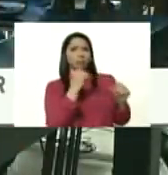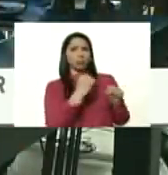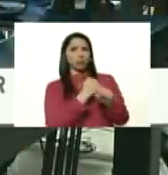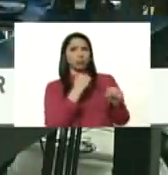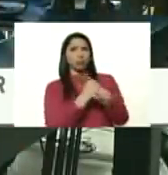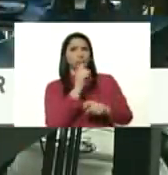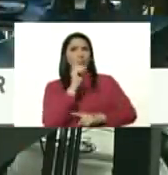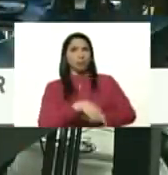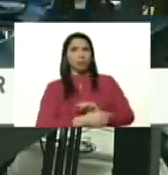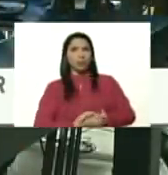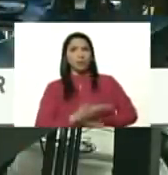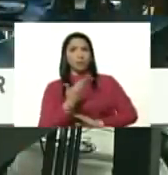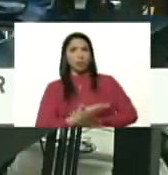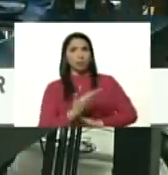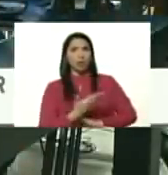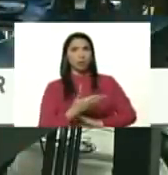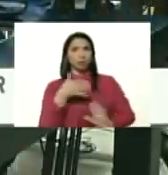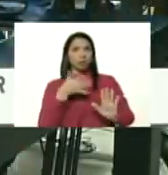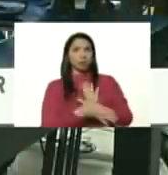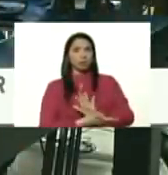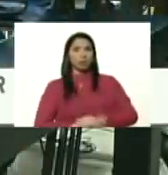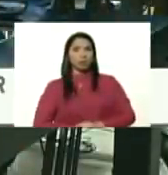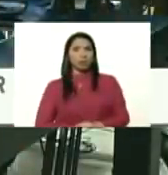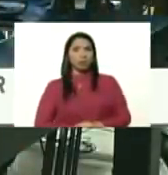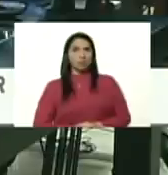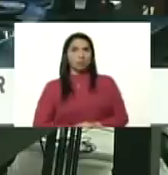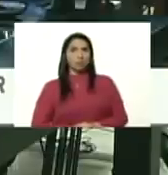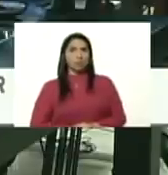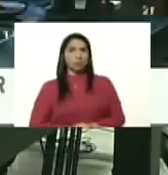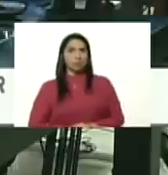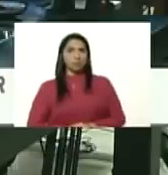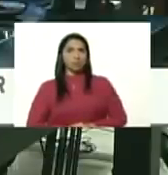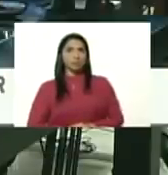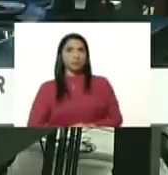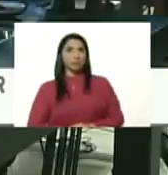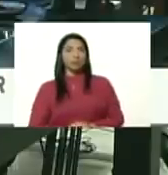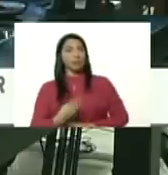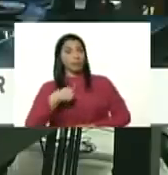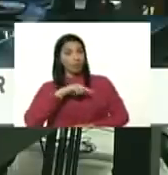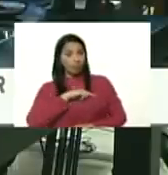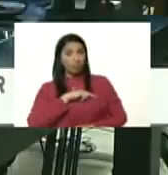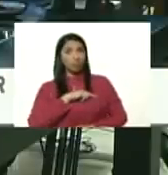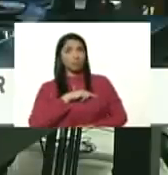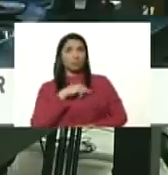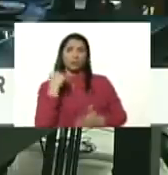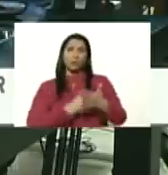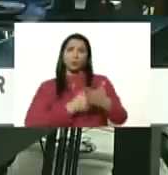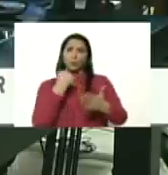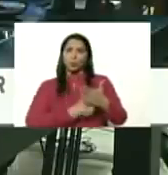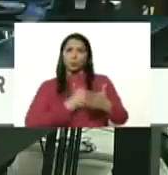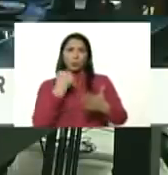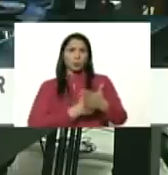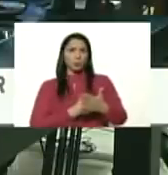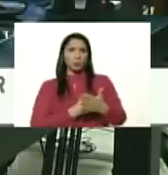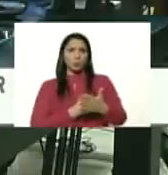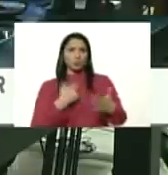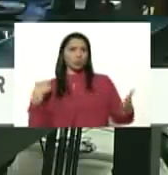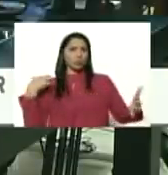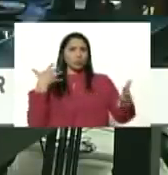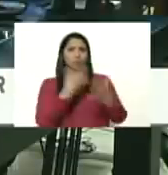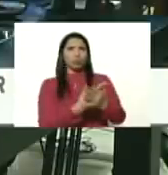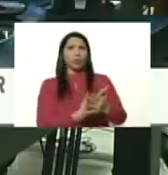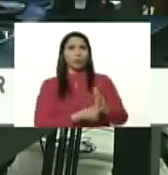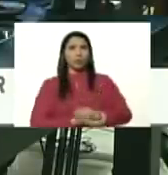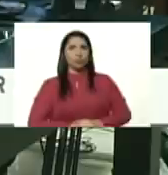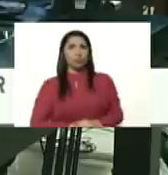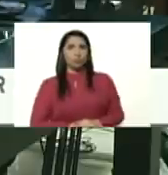presidente, es importante lo que hemos estado haciendo en cuanto al modelo de gestión socialista. Nosotros creamos batallas, Astica, que tenga algún tipo de problema,